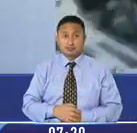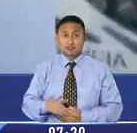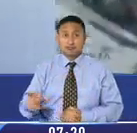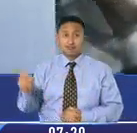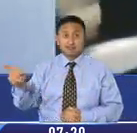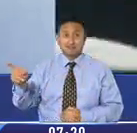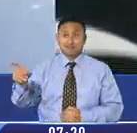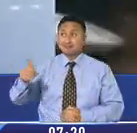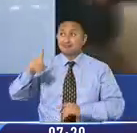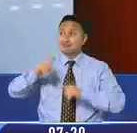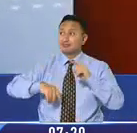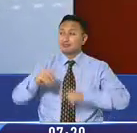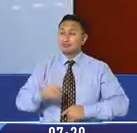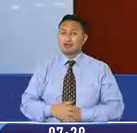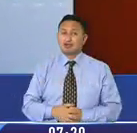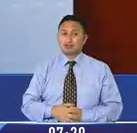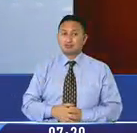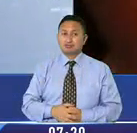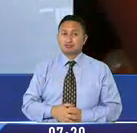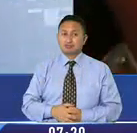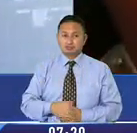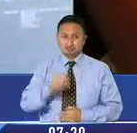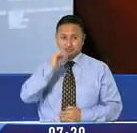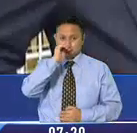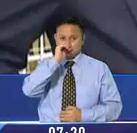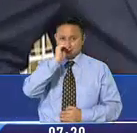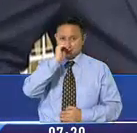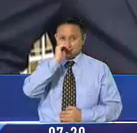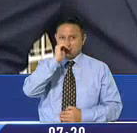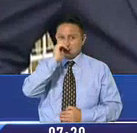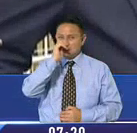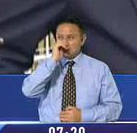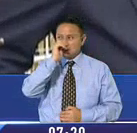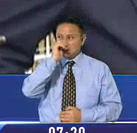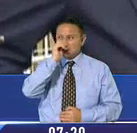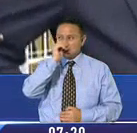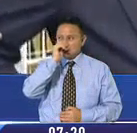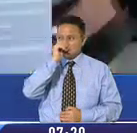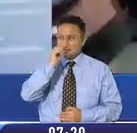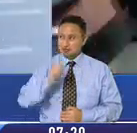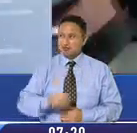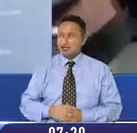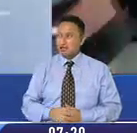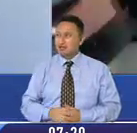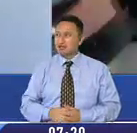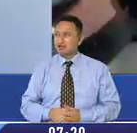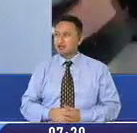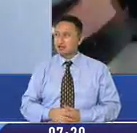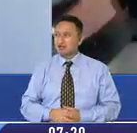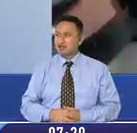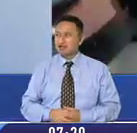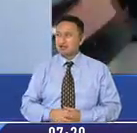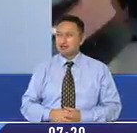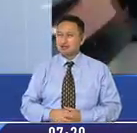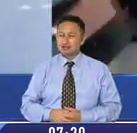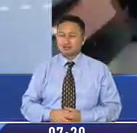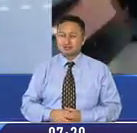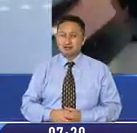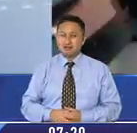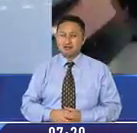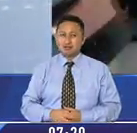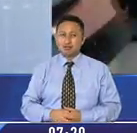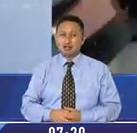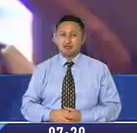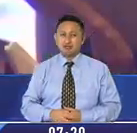de la abogada. Inclusive con este atentado que tuvimos, ni policías tengo aquí al lado. La directora de la cárcel ha evitado pronunciarse